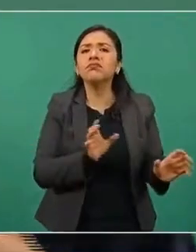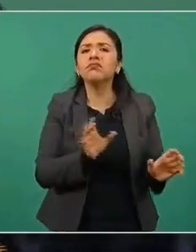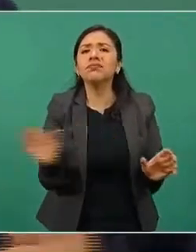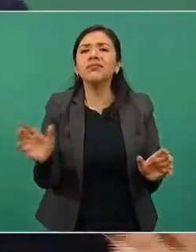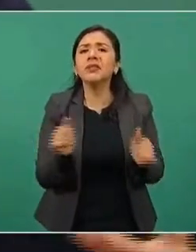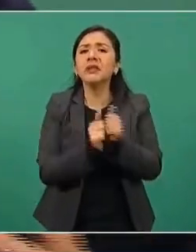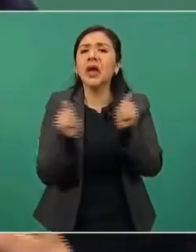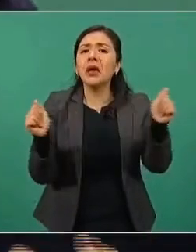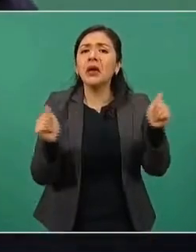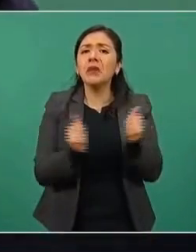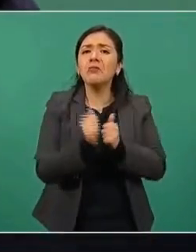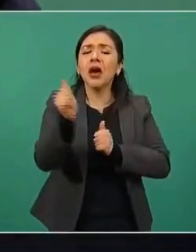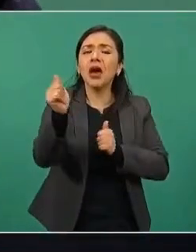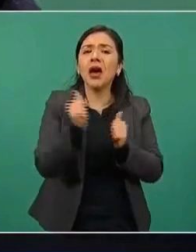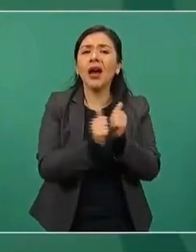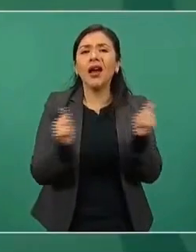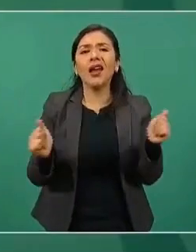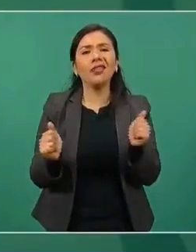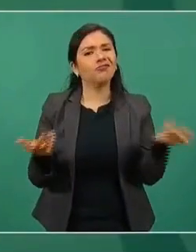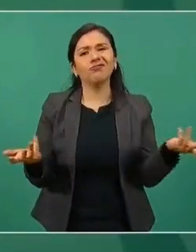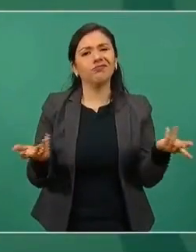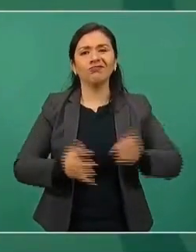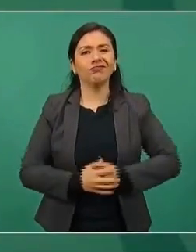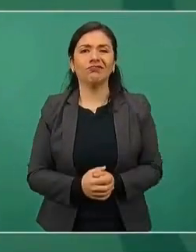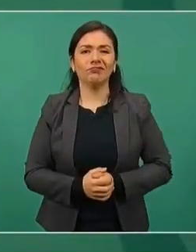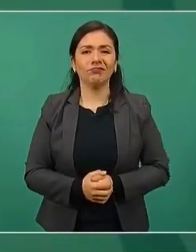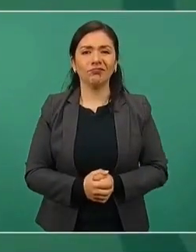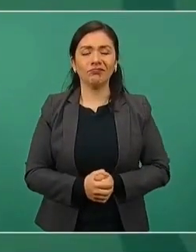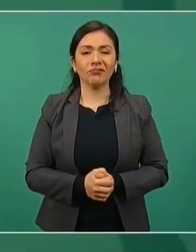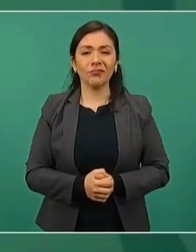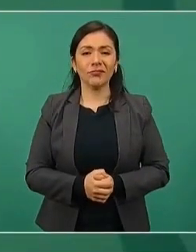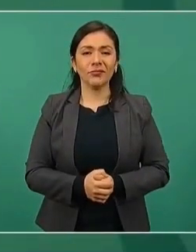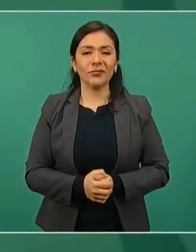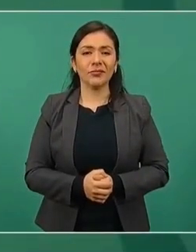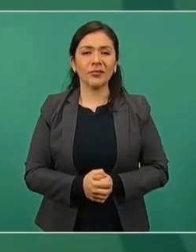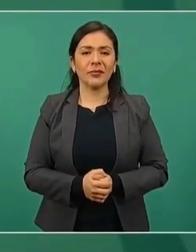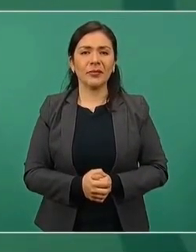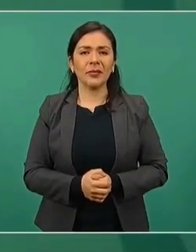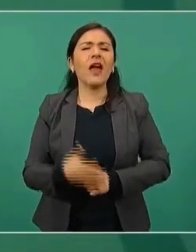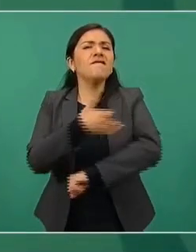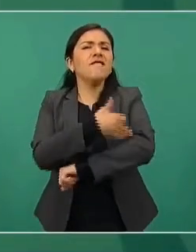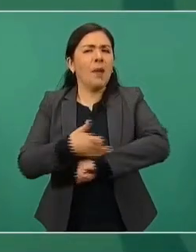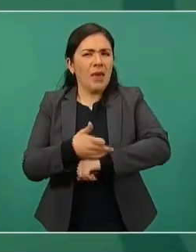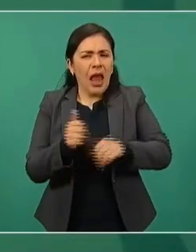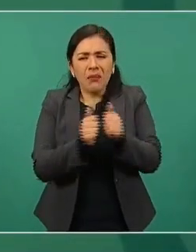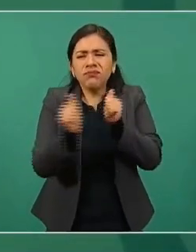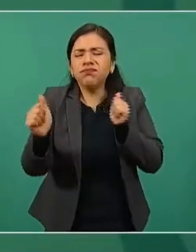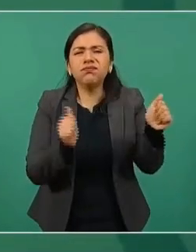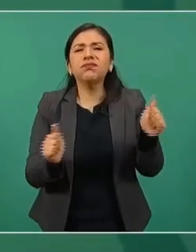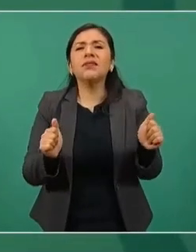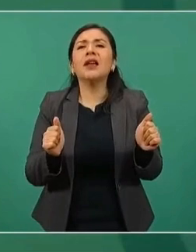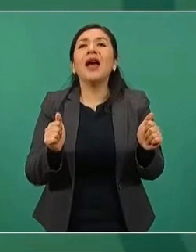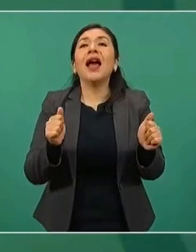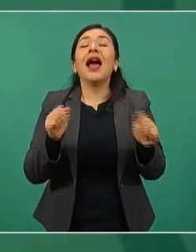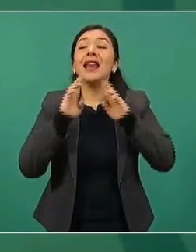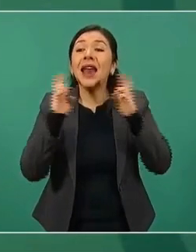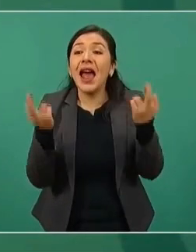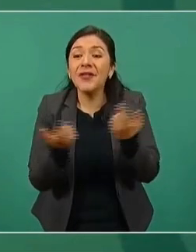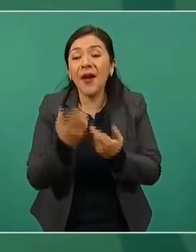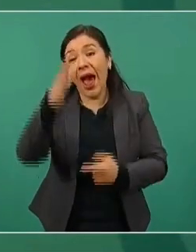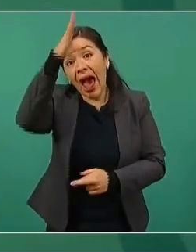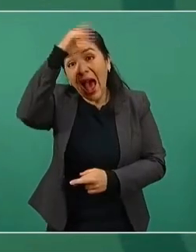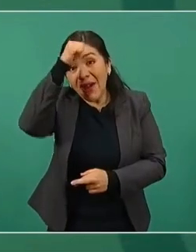se empieza a desintegrar, ¿no? No la familia, pero sí ese tipo de encuentros.